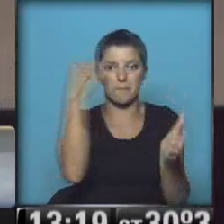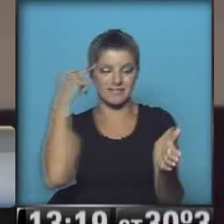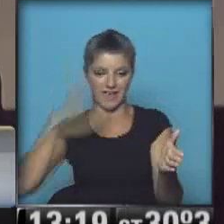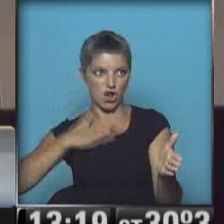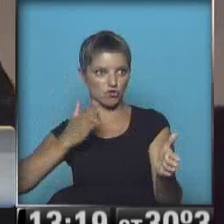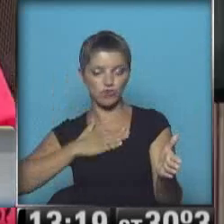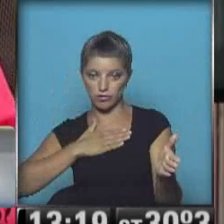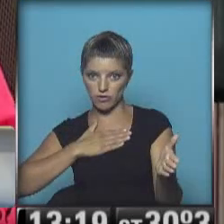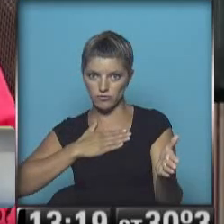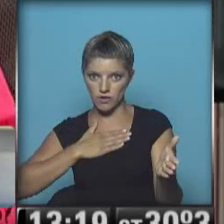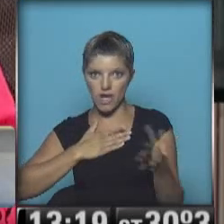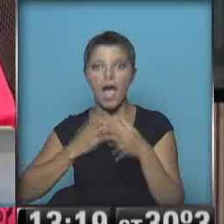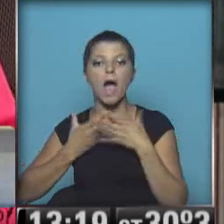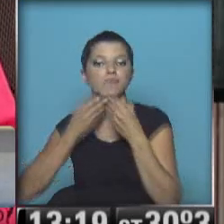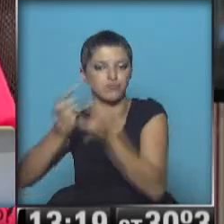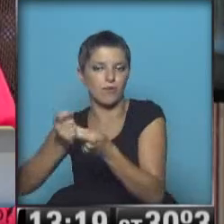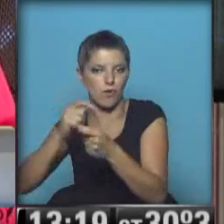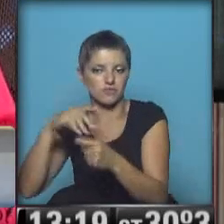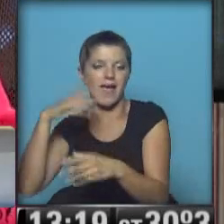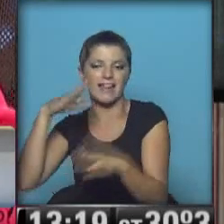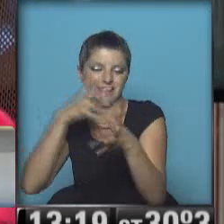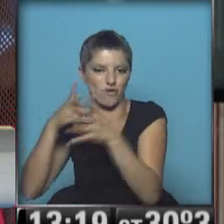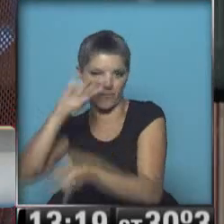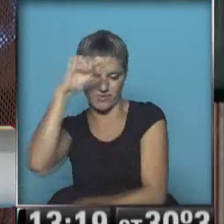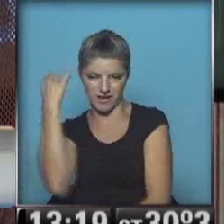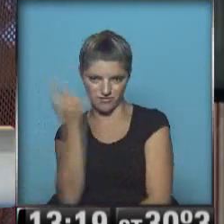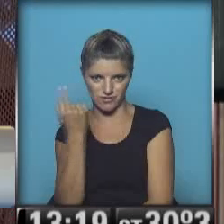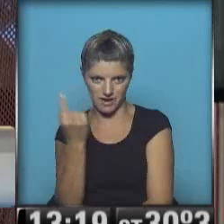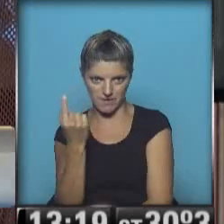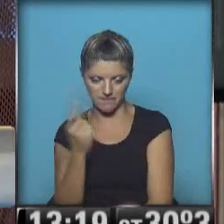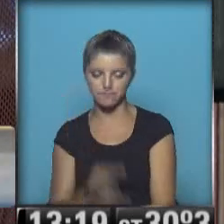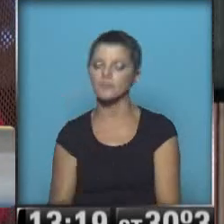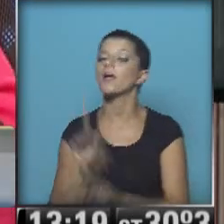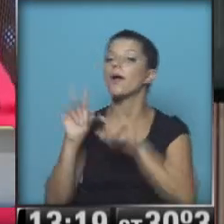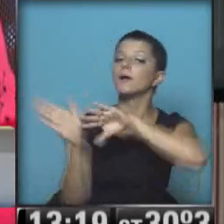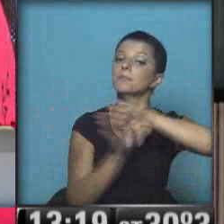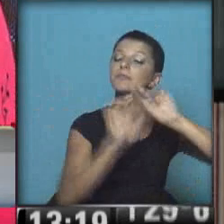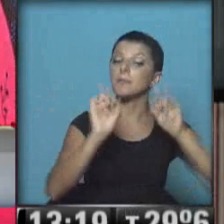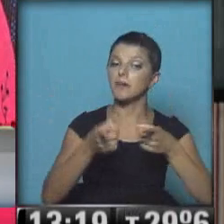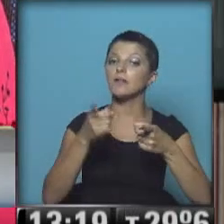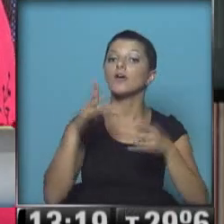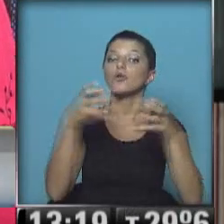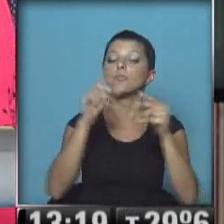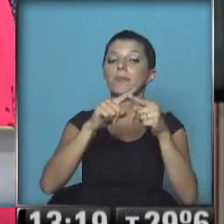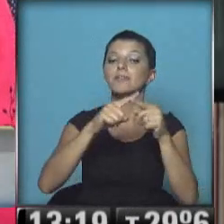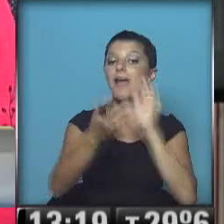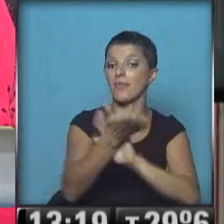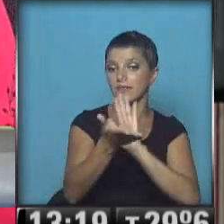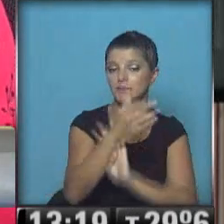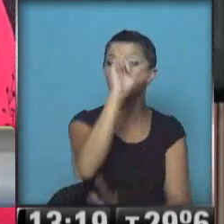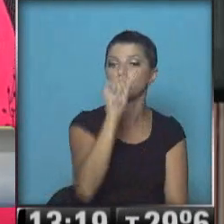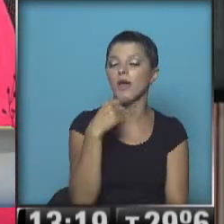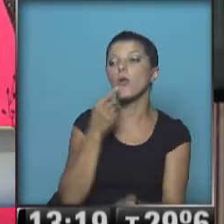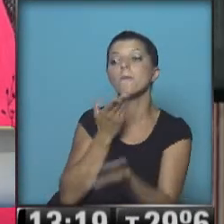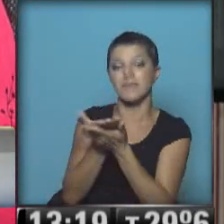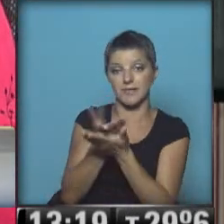que colabora con el terrorismo internacional por su parte la derecha republicana en Estados Unidos se puso muy dura y pedía bueno el tema